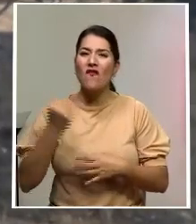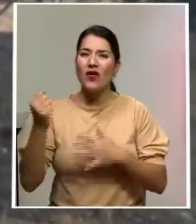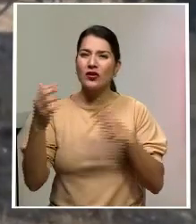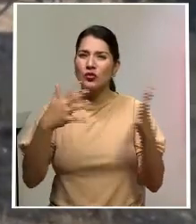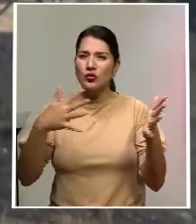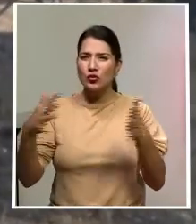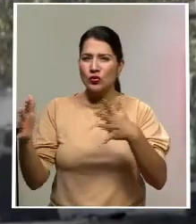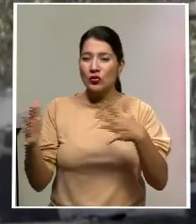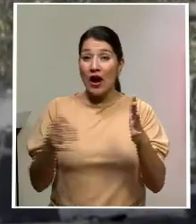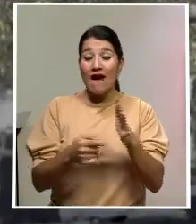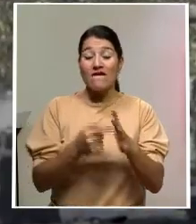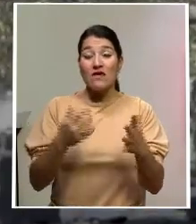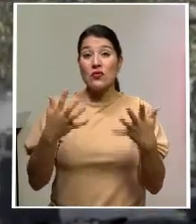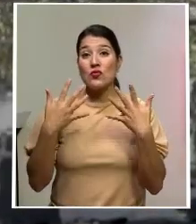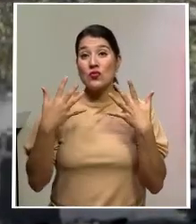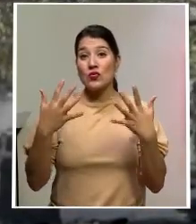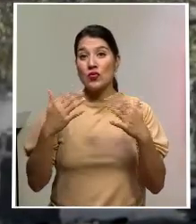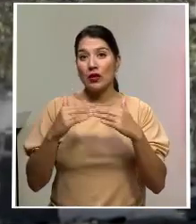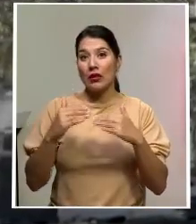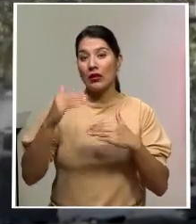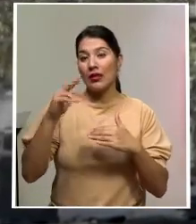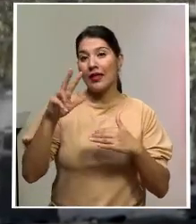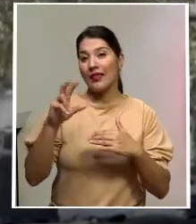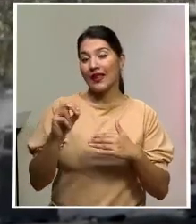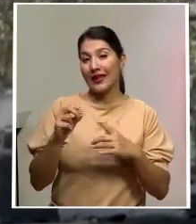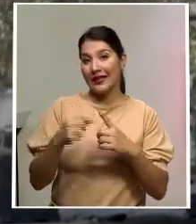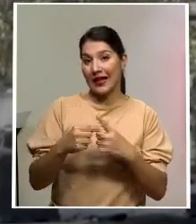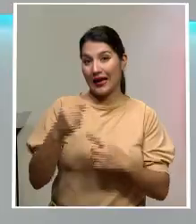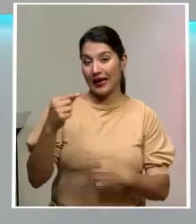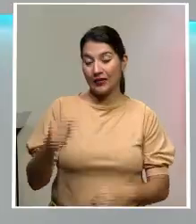que a menudo superan los 30 grados Celsius.